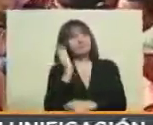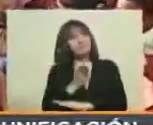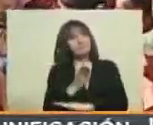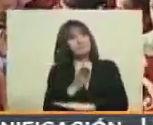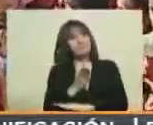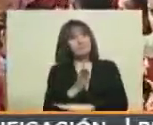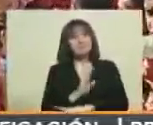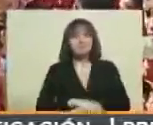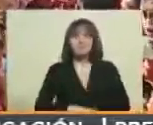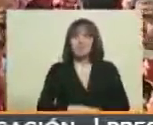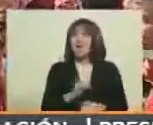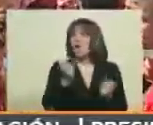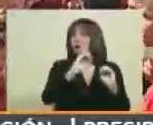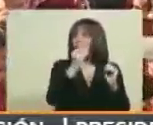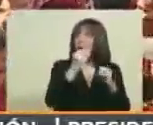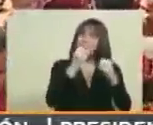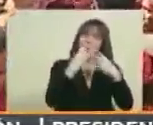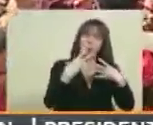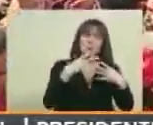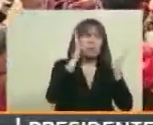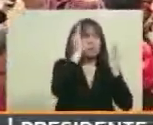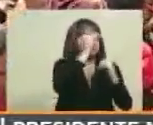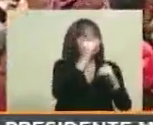o es por la buena